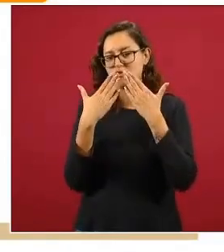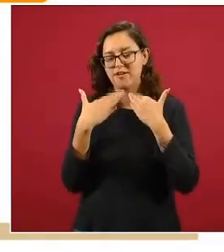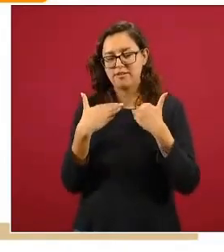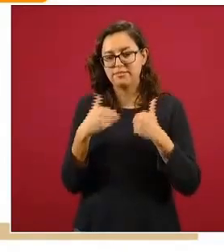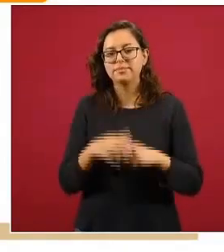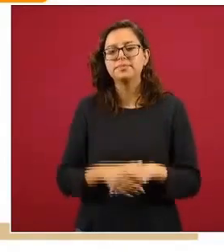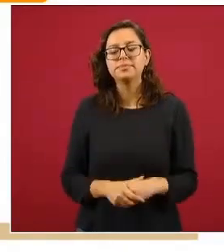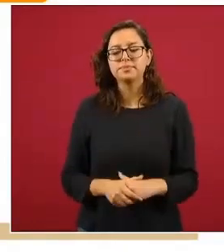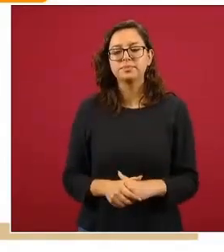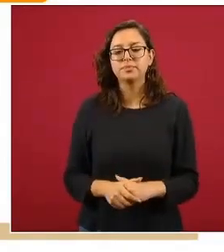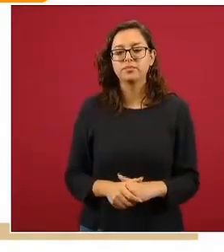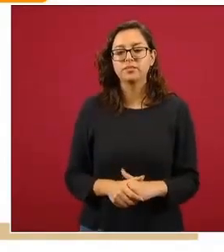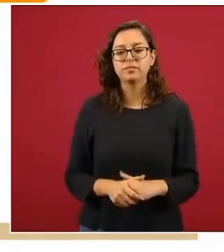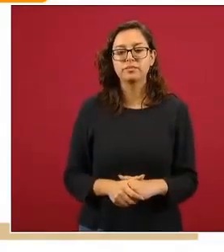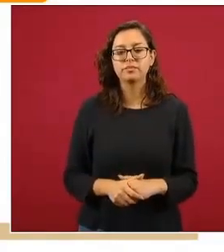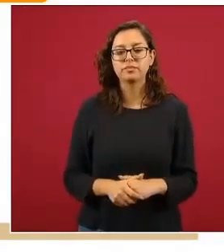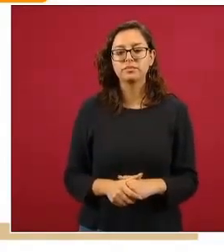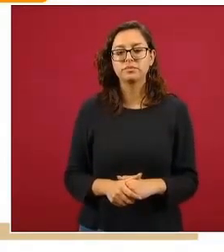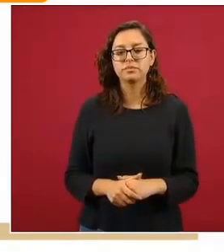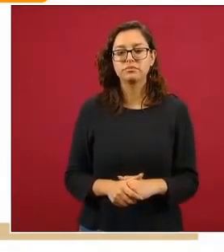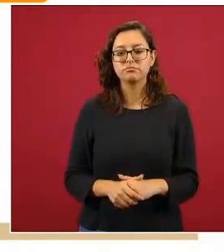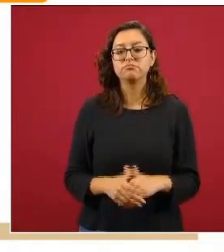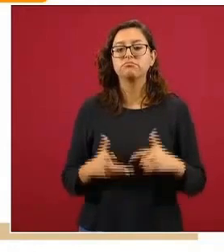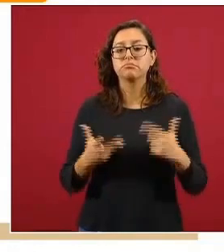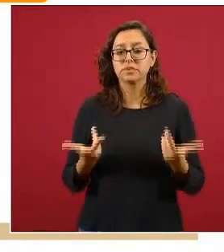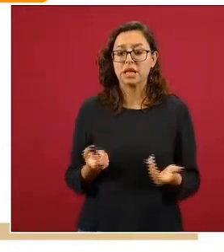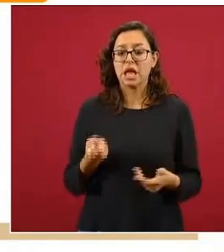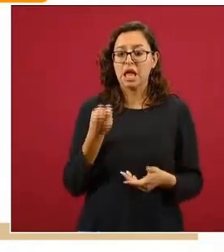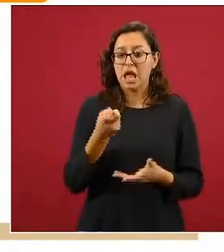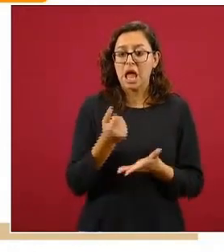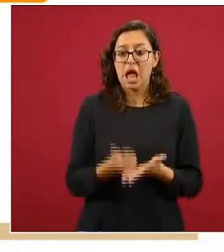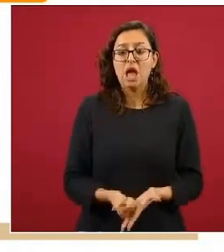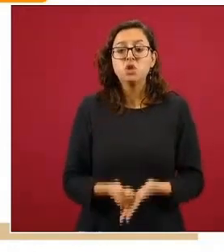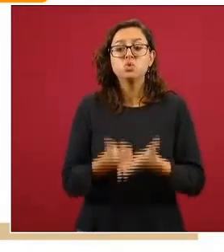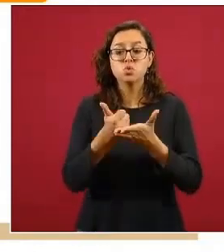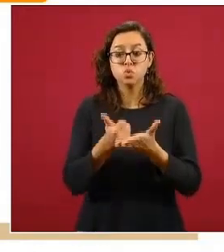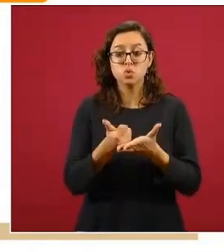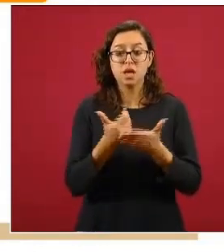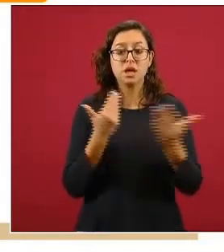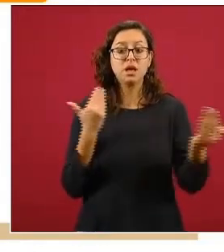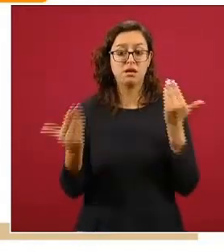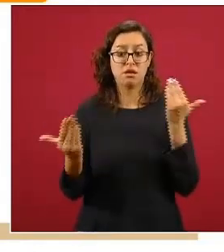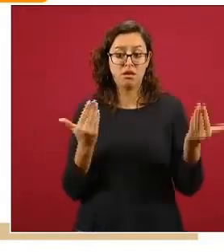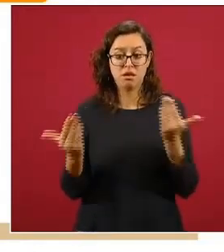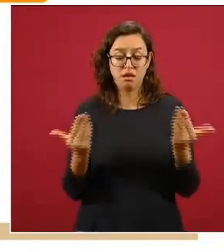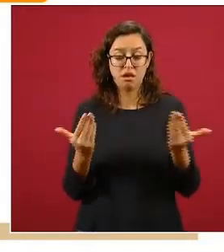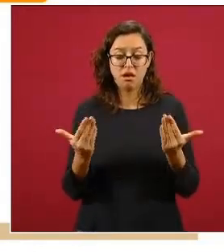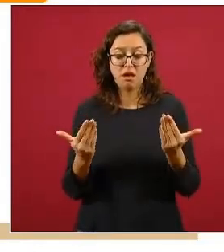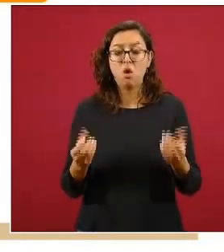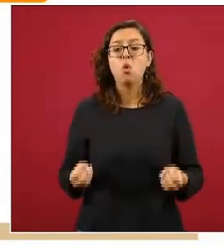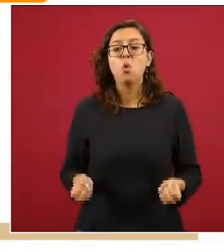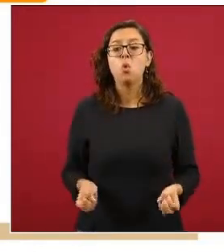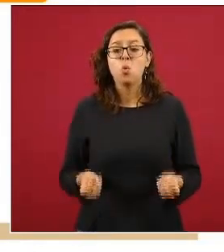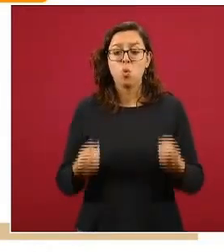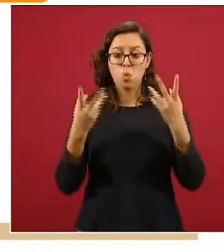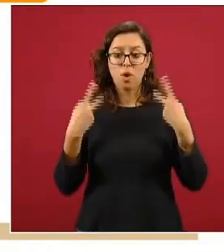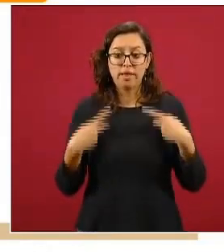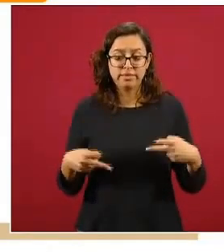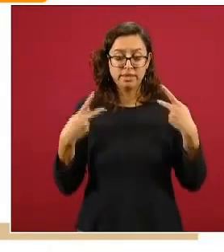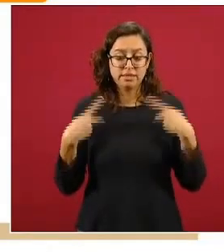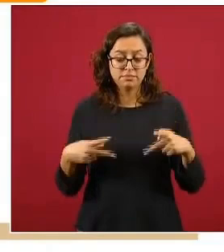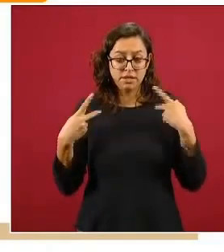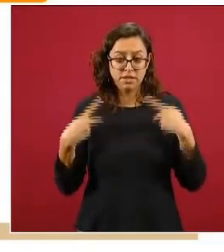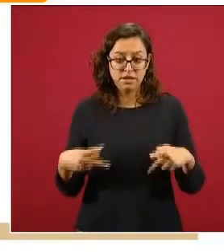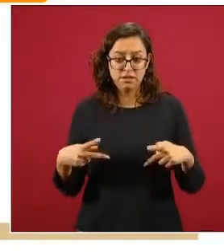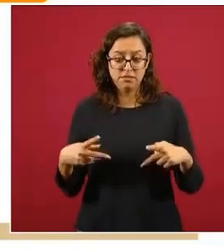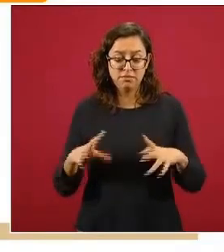COVID. Esto, a su vez, nos permite saber cuántas de las personas que se suman aquí, su